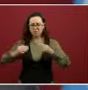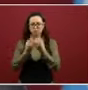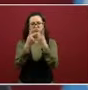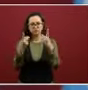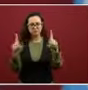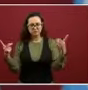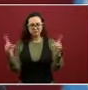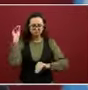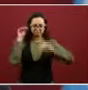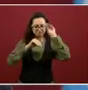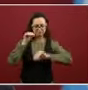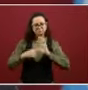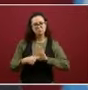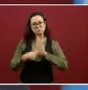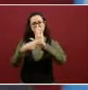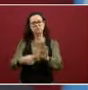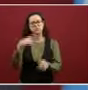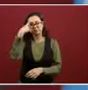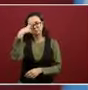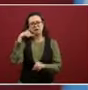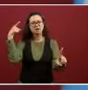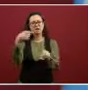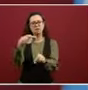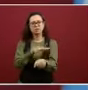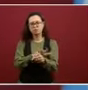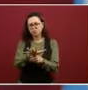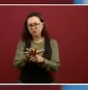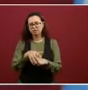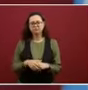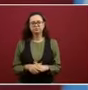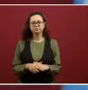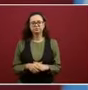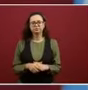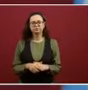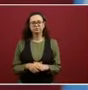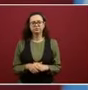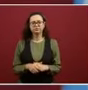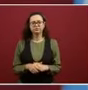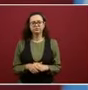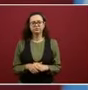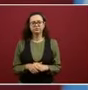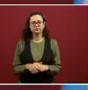con el propósito de dar una atención